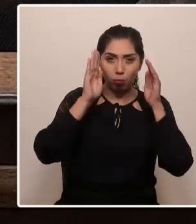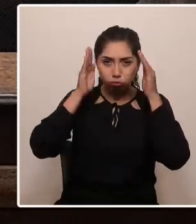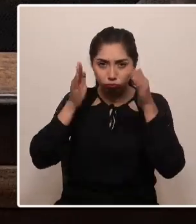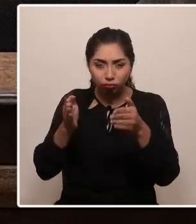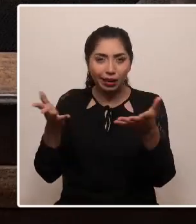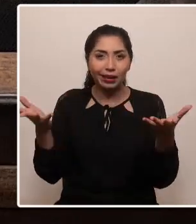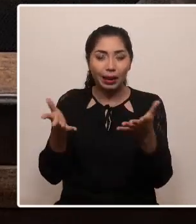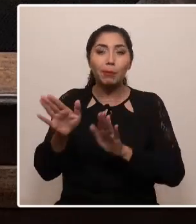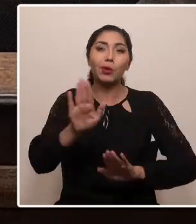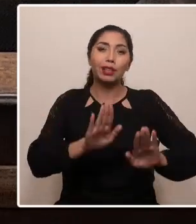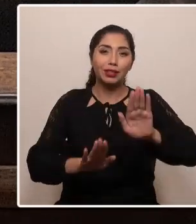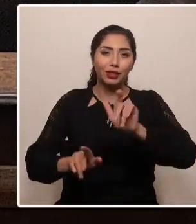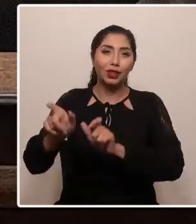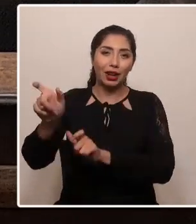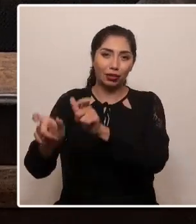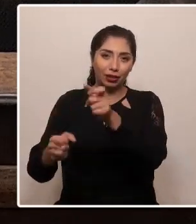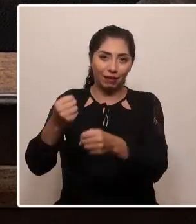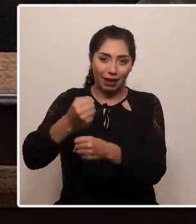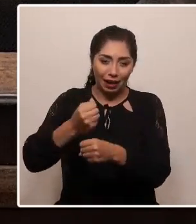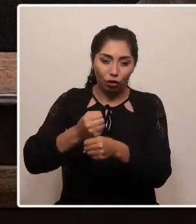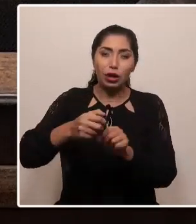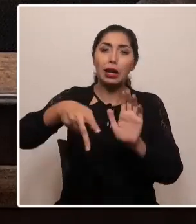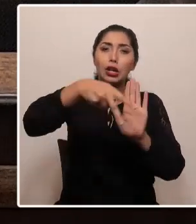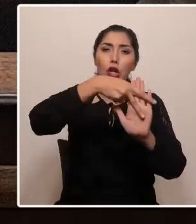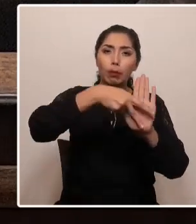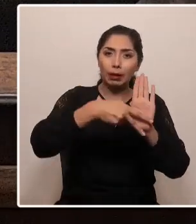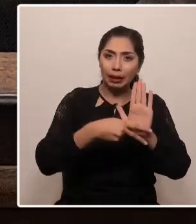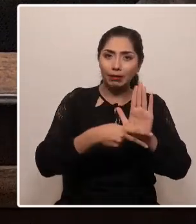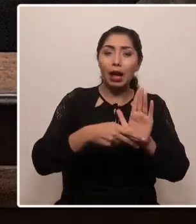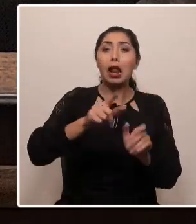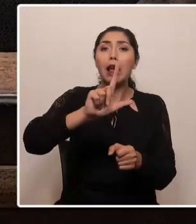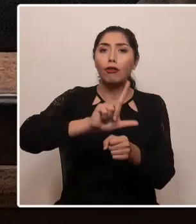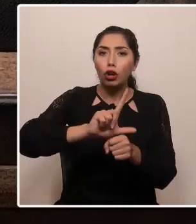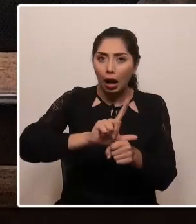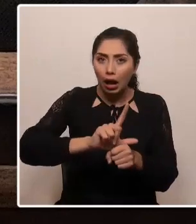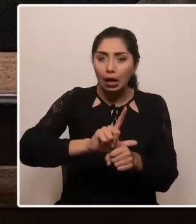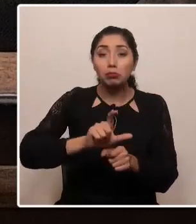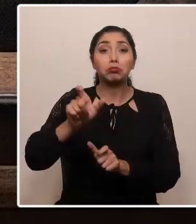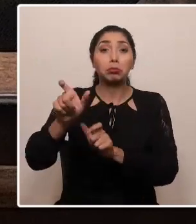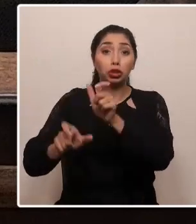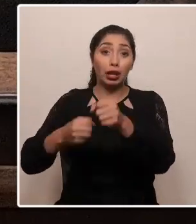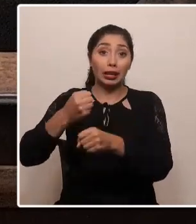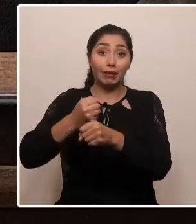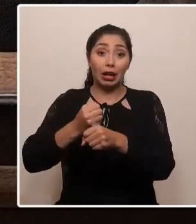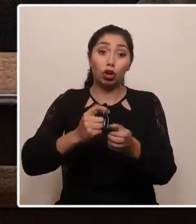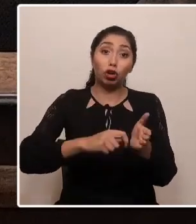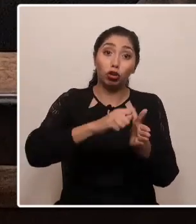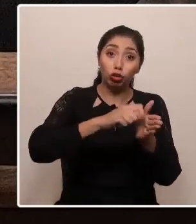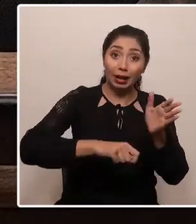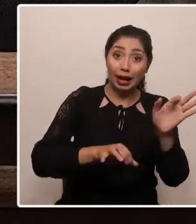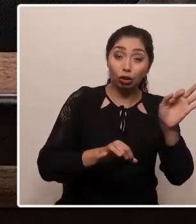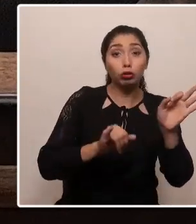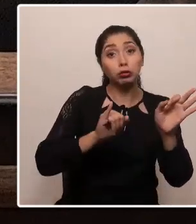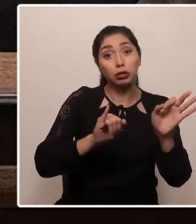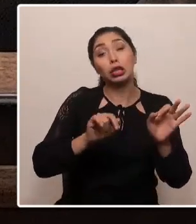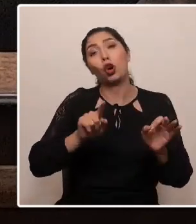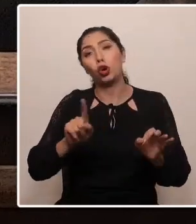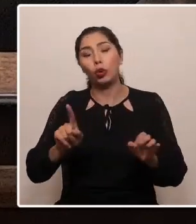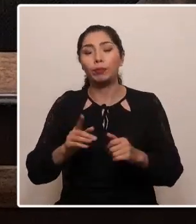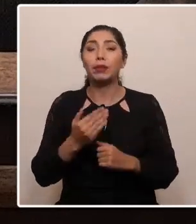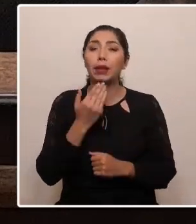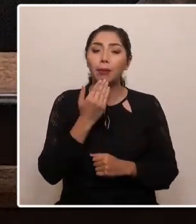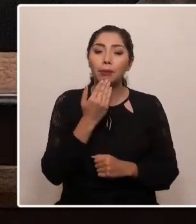las y los trabajadores, aplicación de normativas laborales a trabajadores formales e informales y aquellas que aseguran un equilibrio entre la vida laboral